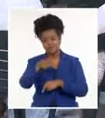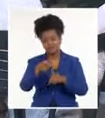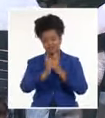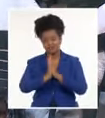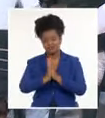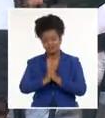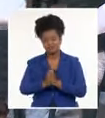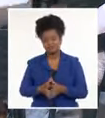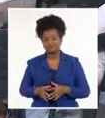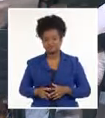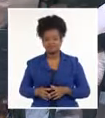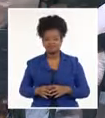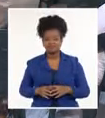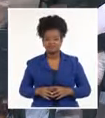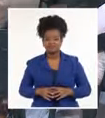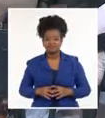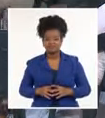Sí.